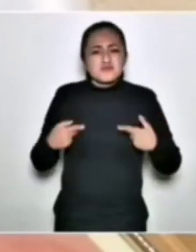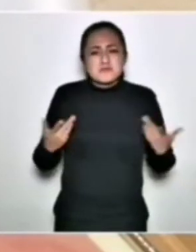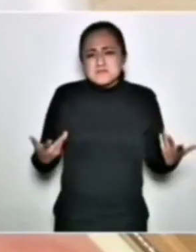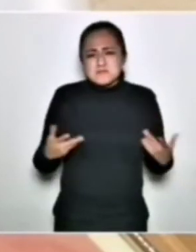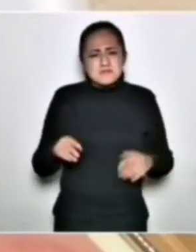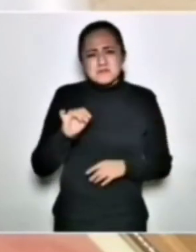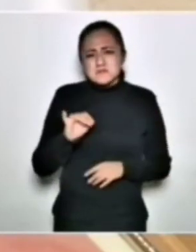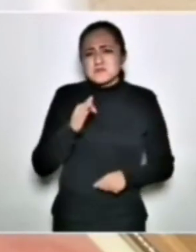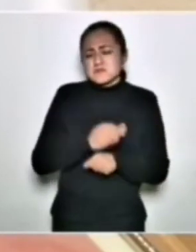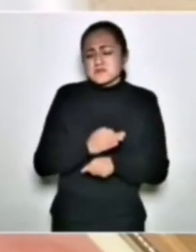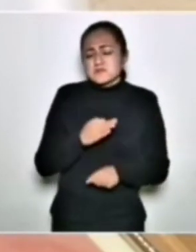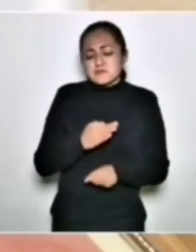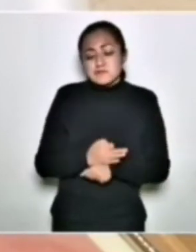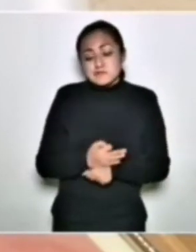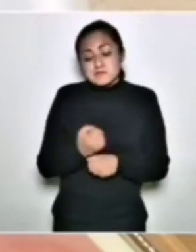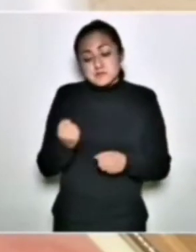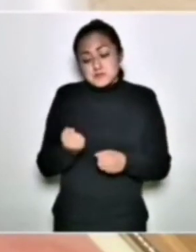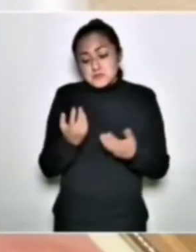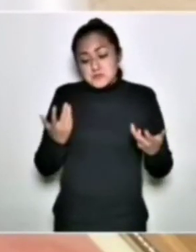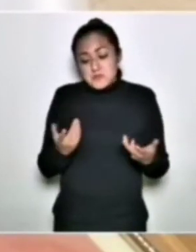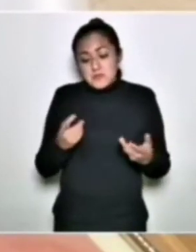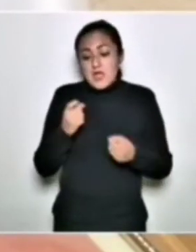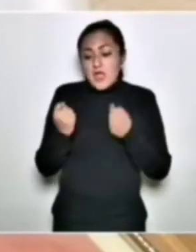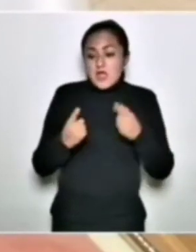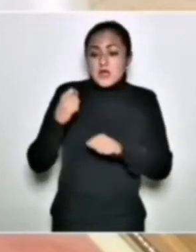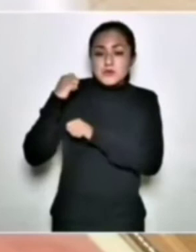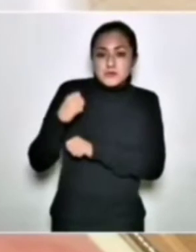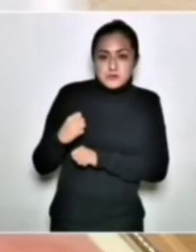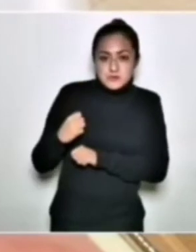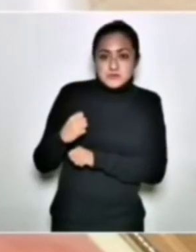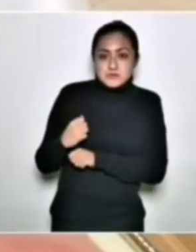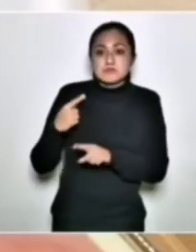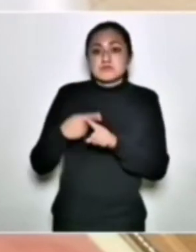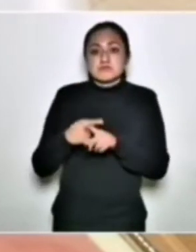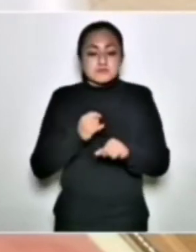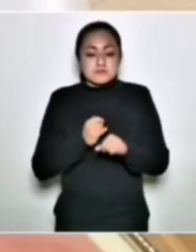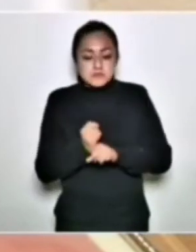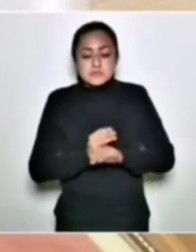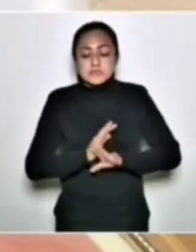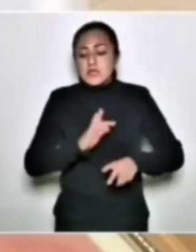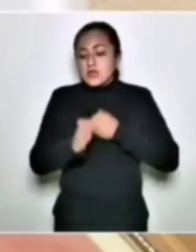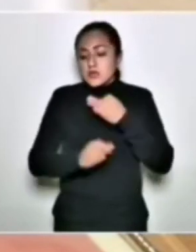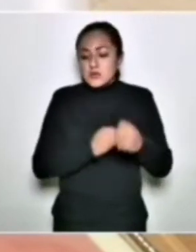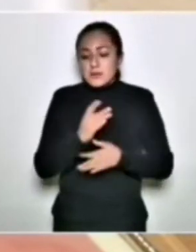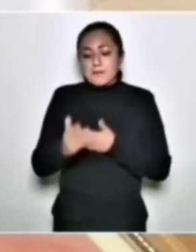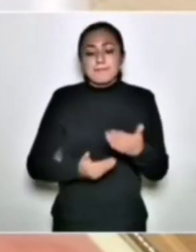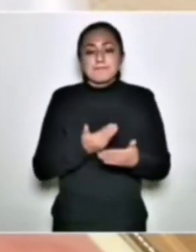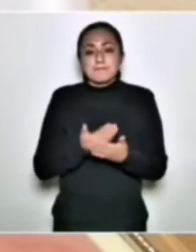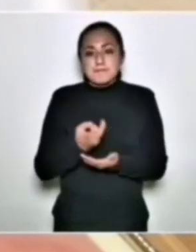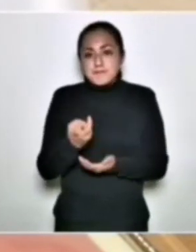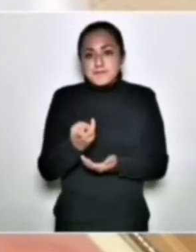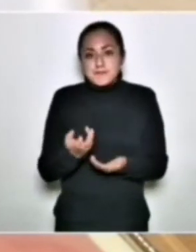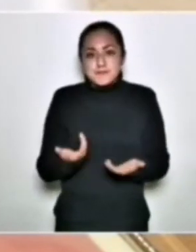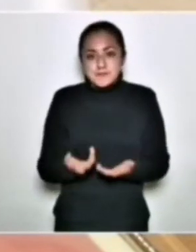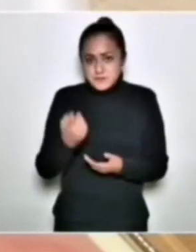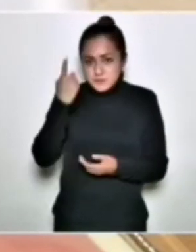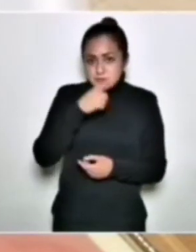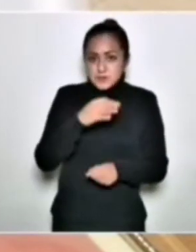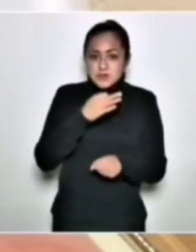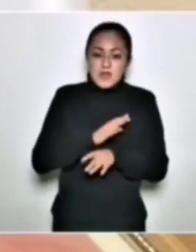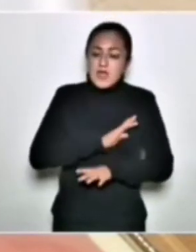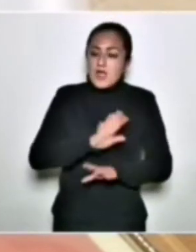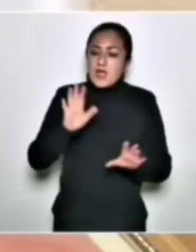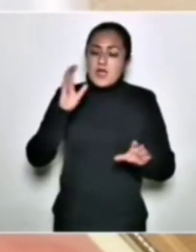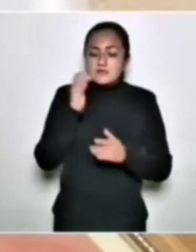Y sí, afortunadamente hay autoridades que investigan ya todo lo que se presenta para que se